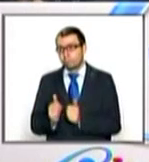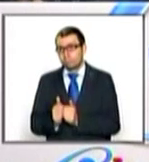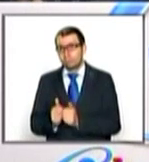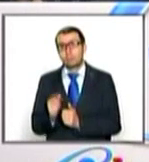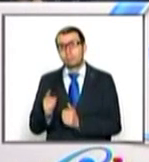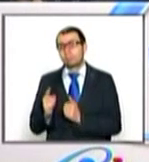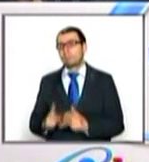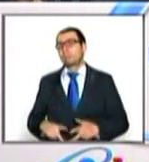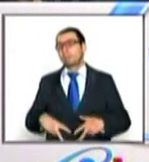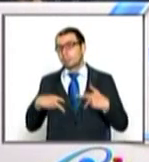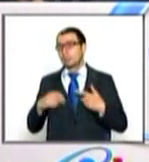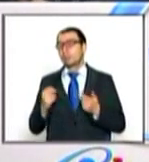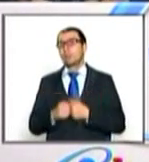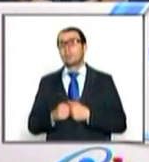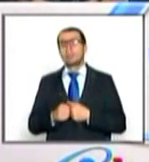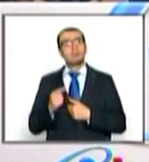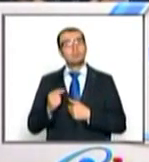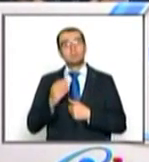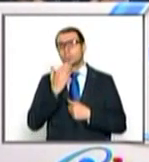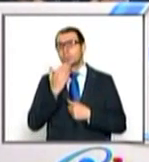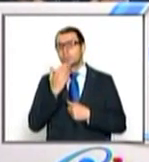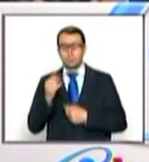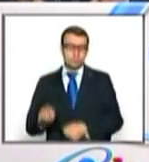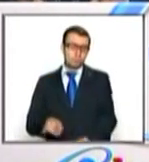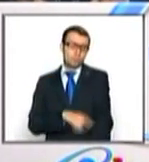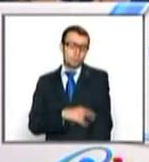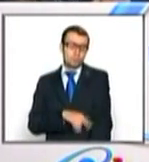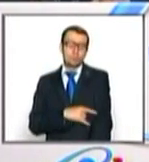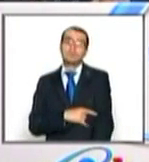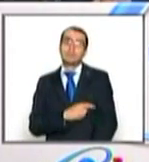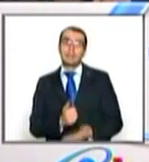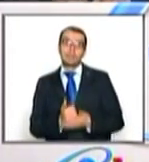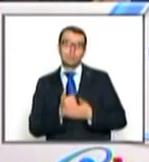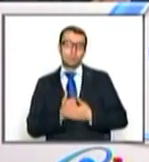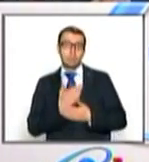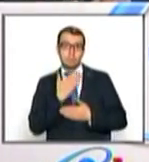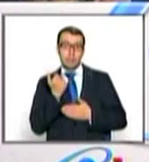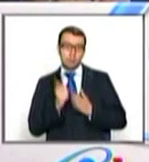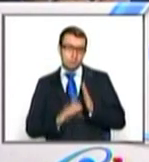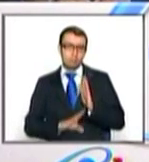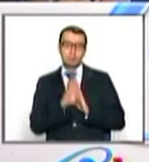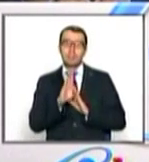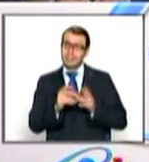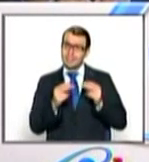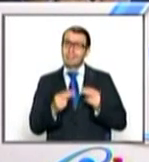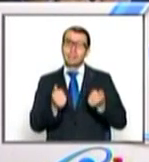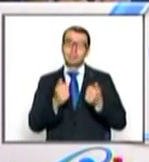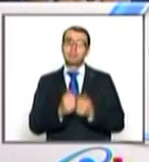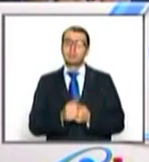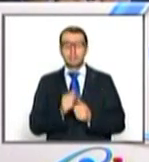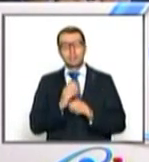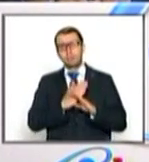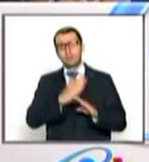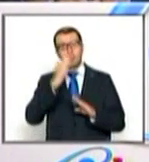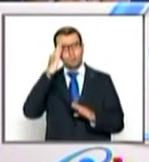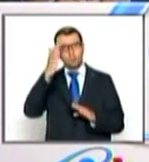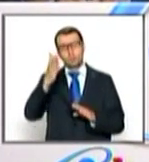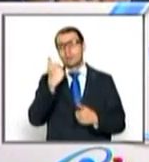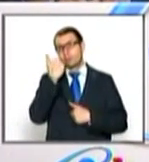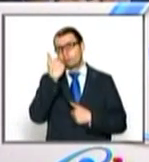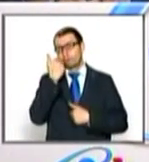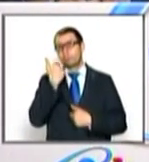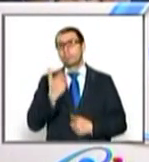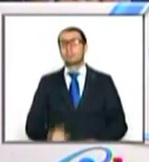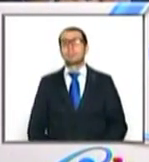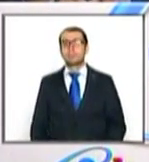de vida. Los sueros, en ese caso, hacen de que los resultados sean más efectivos, más rápidos y que uno pueda prevenir todas este tipo de patologías.